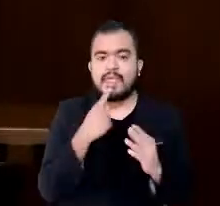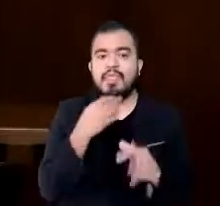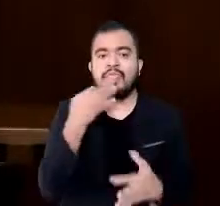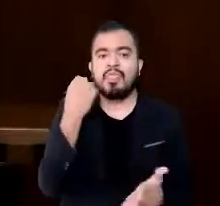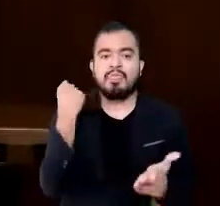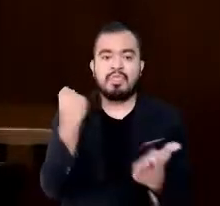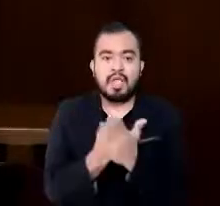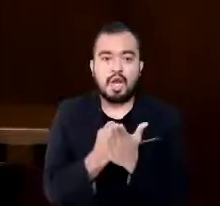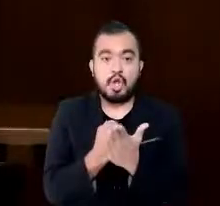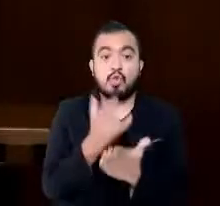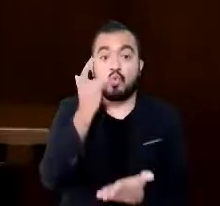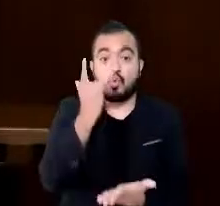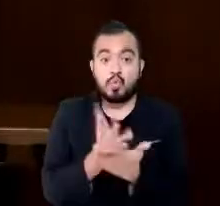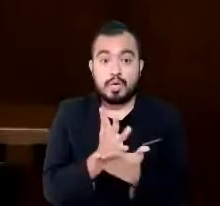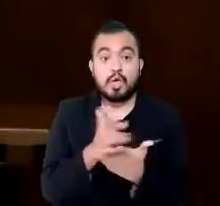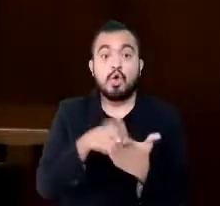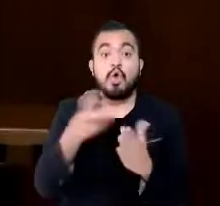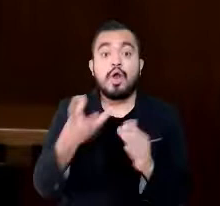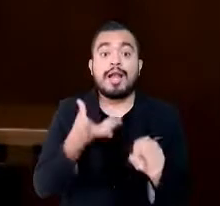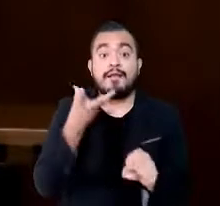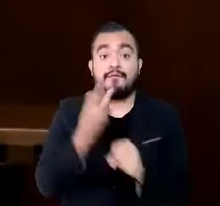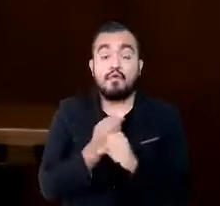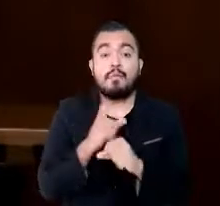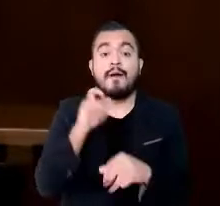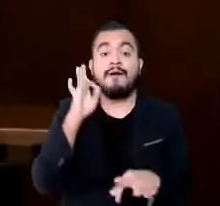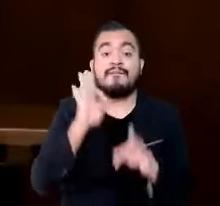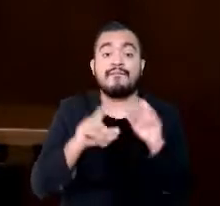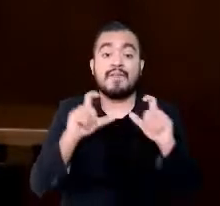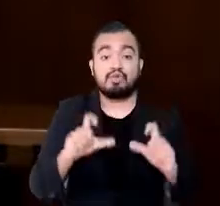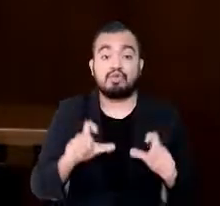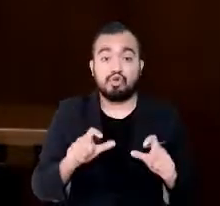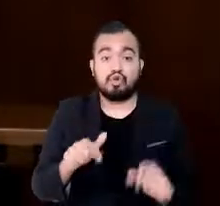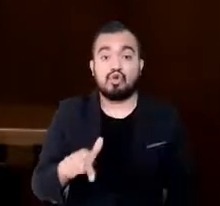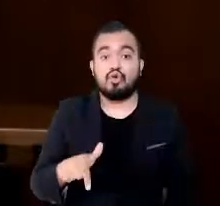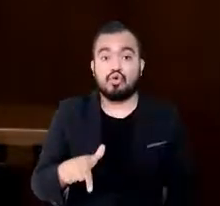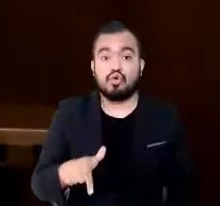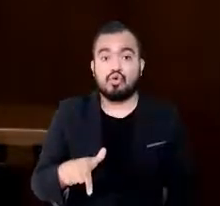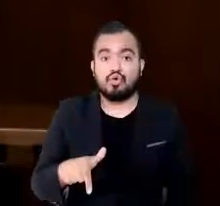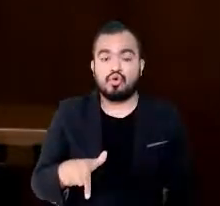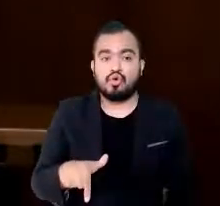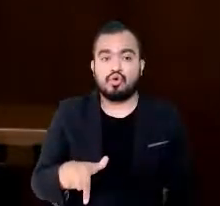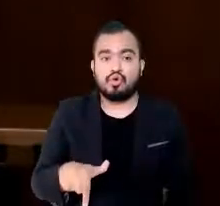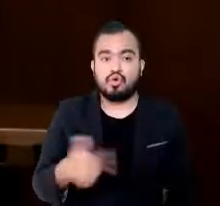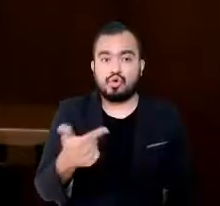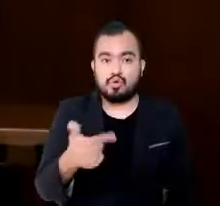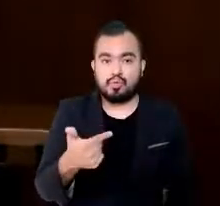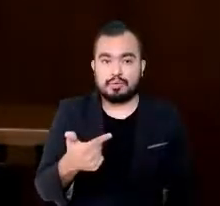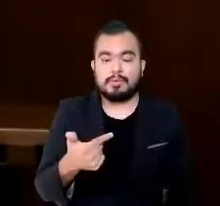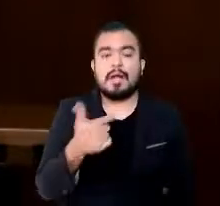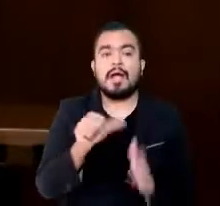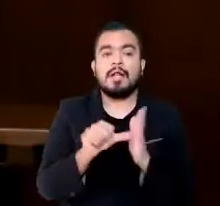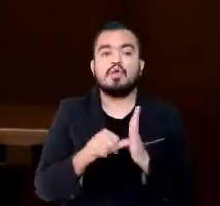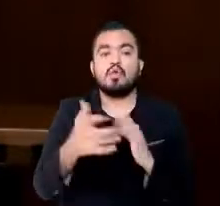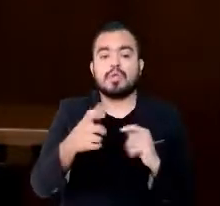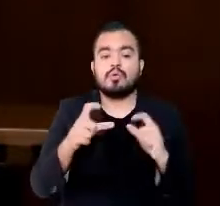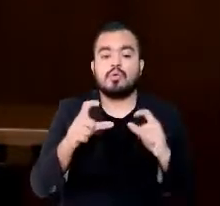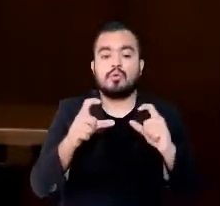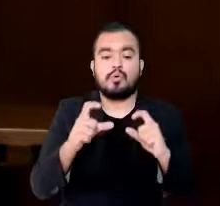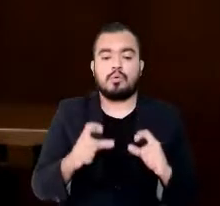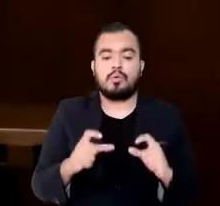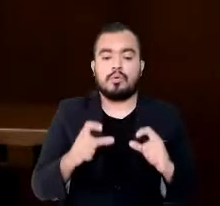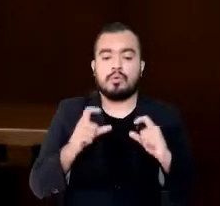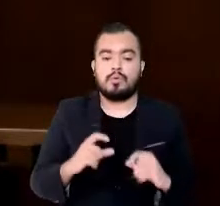decreto único. Se reforma la fracción 12ª del artículo 5, recorriéndose la subsecuente. Se reforma